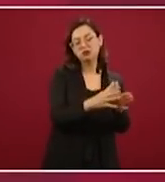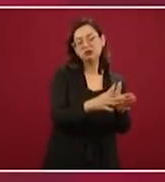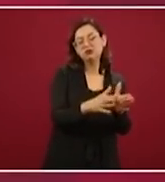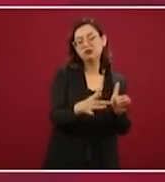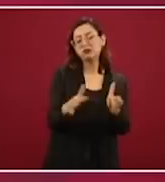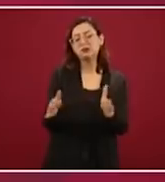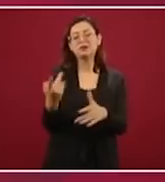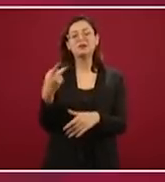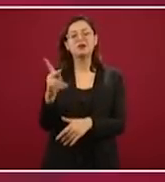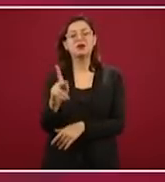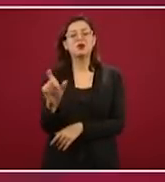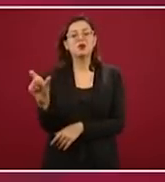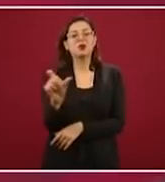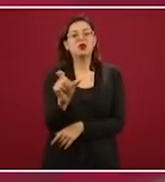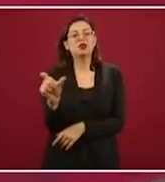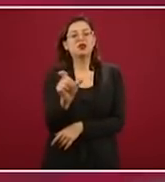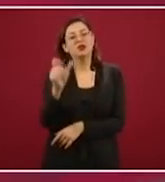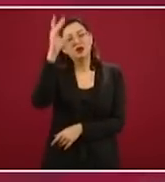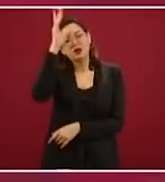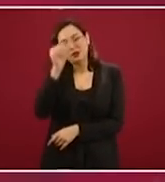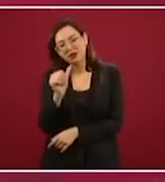un acuerdo